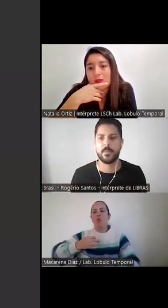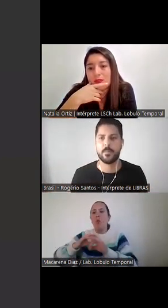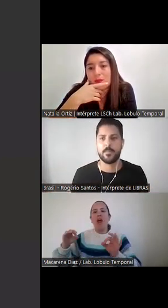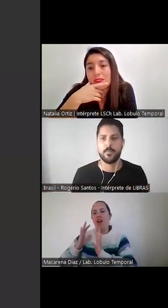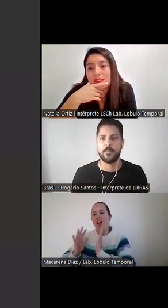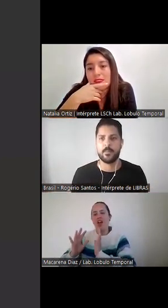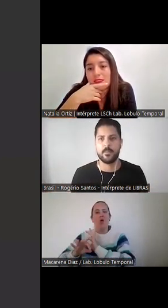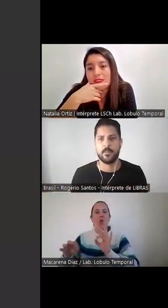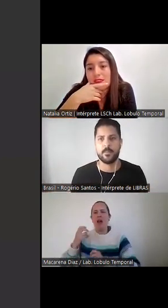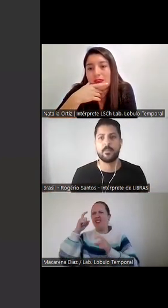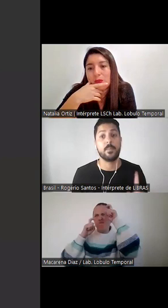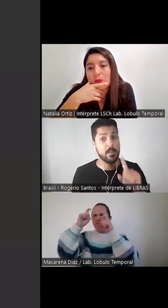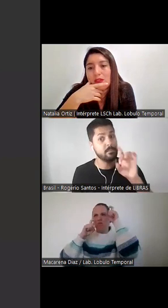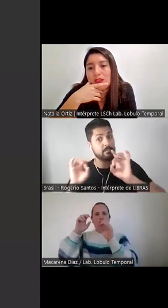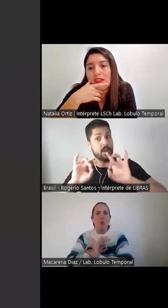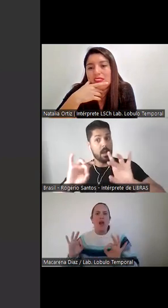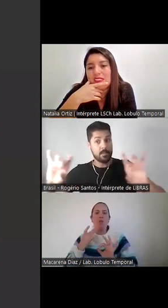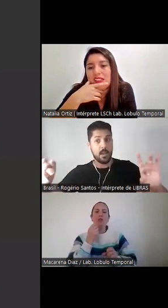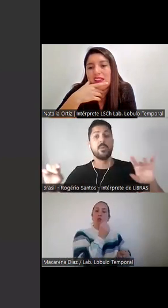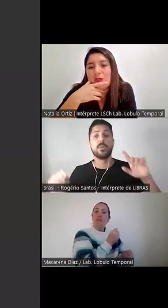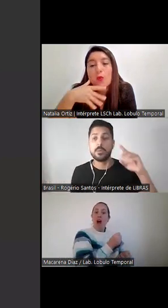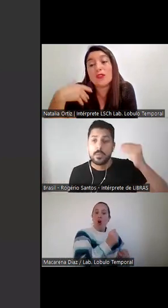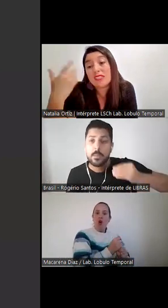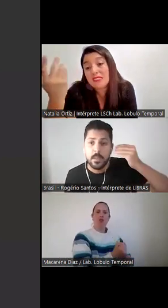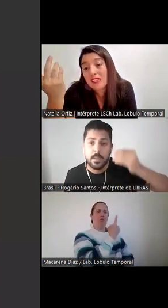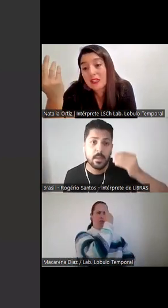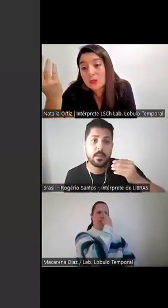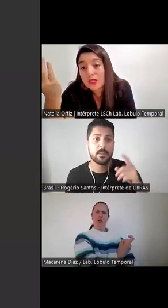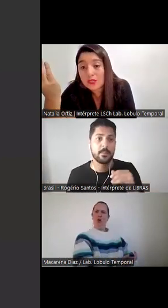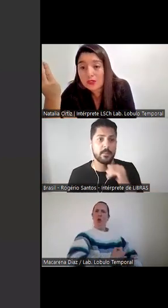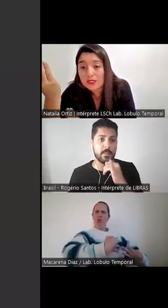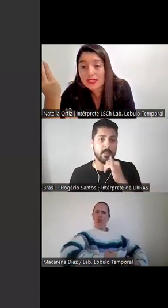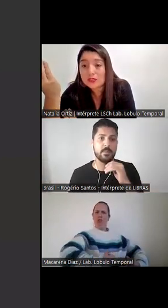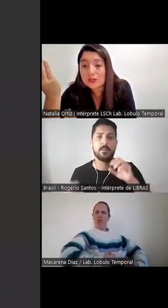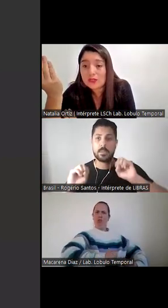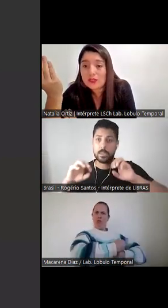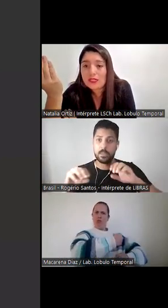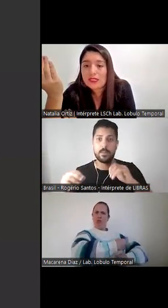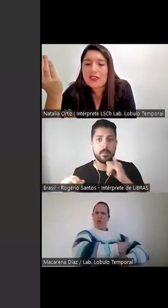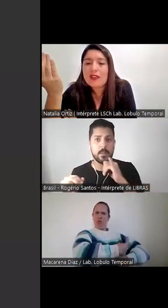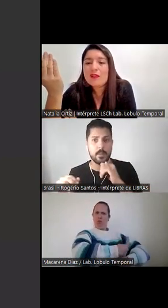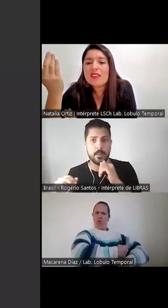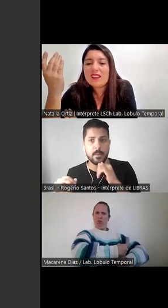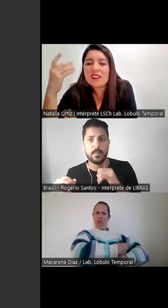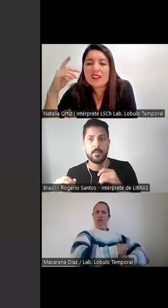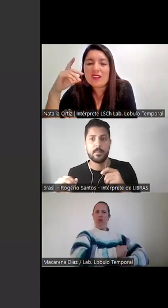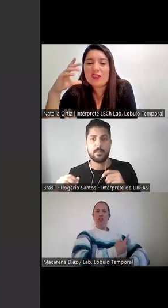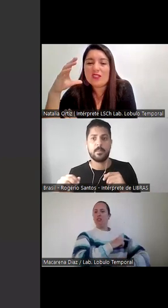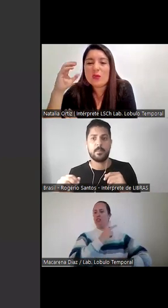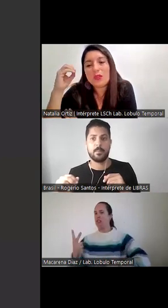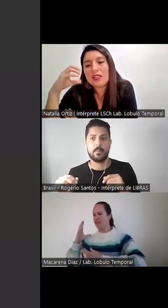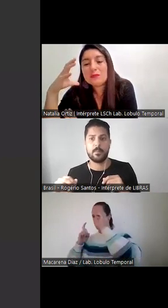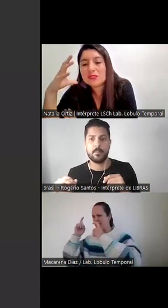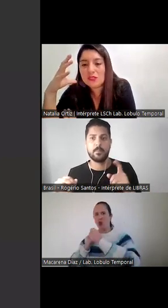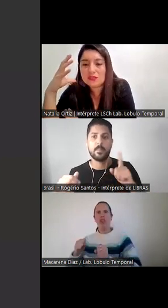de acuerdo con su experiencia, nunca le asignan, o cuando le asignan a sus hijos e hijas sordos, generalmente